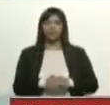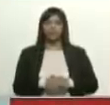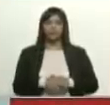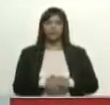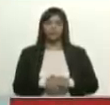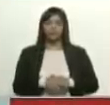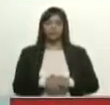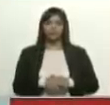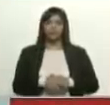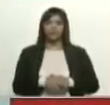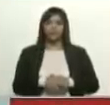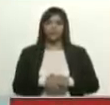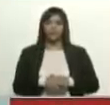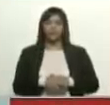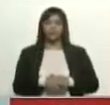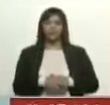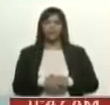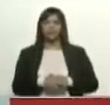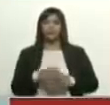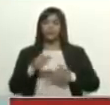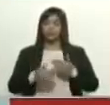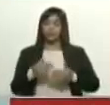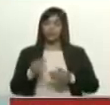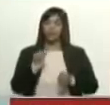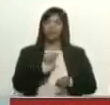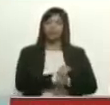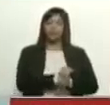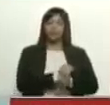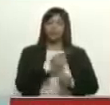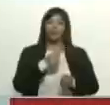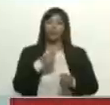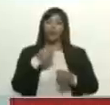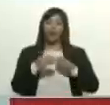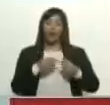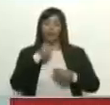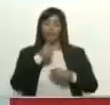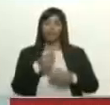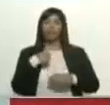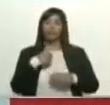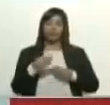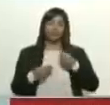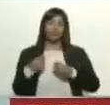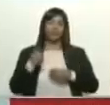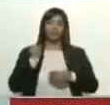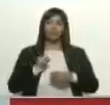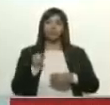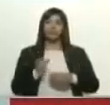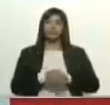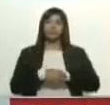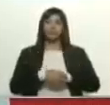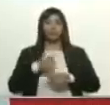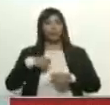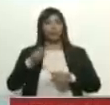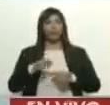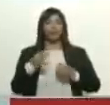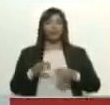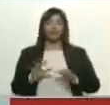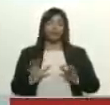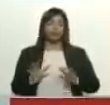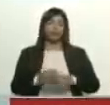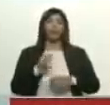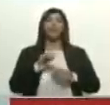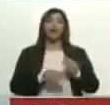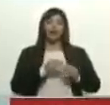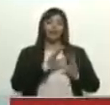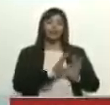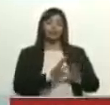reo, que es procesado por un delito, lo hace ante los jueces naturales. Prácticamente fue